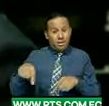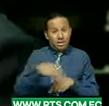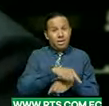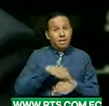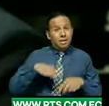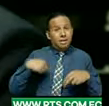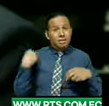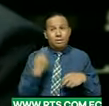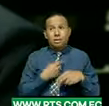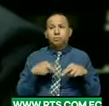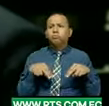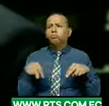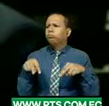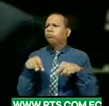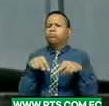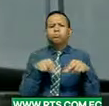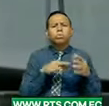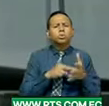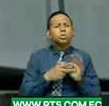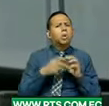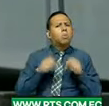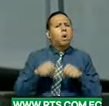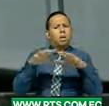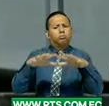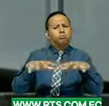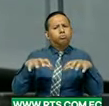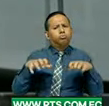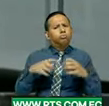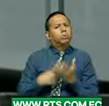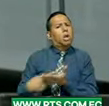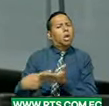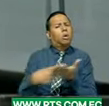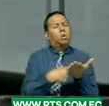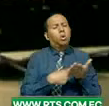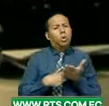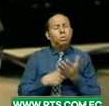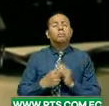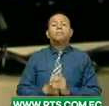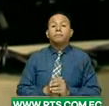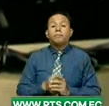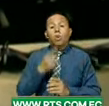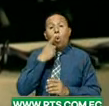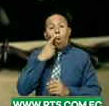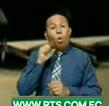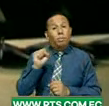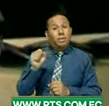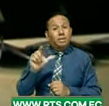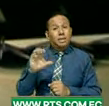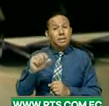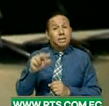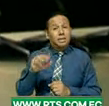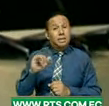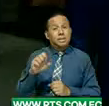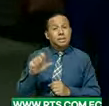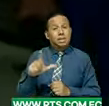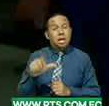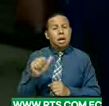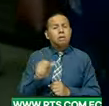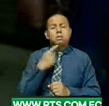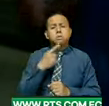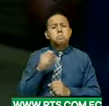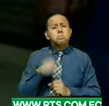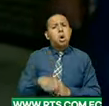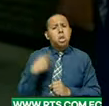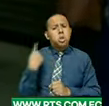que se encuentra para unas sesiones de pleno. En esta edificación, según Iván Saquicela, se podrán fortalecer los servicios que presta la Corte